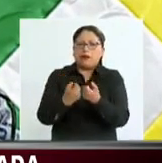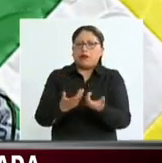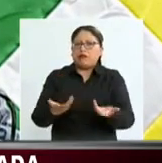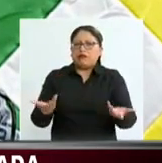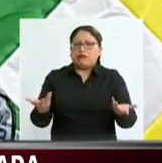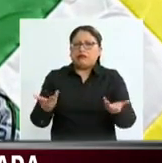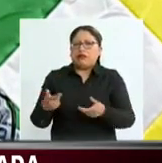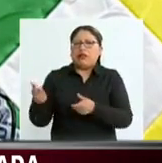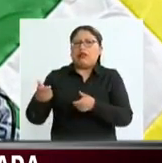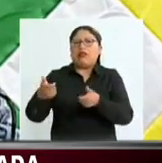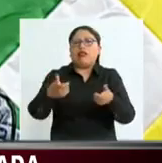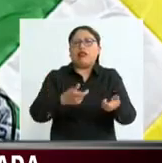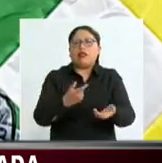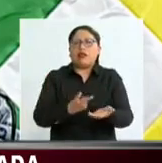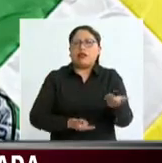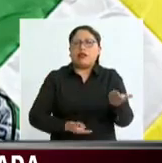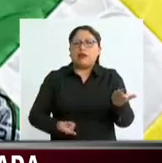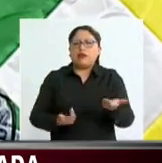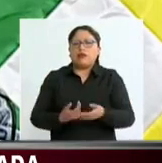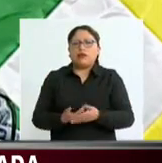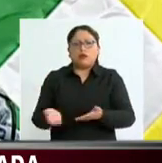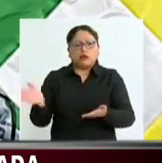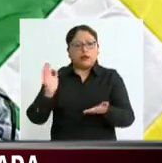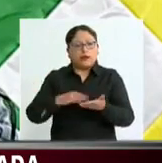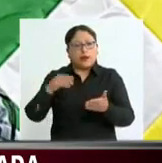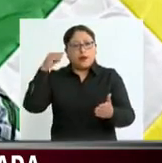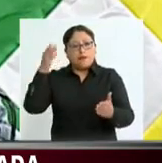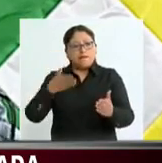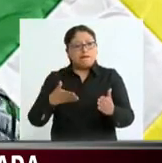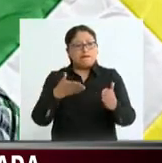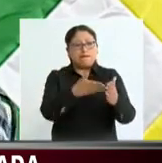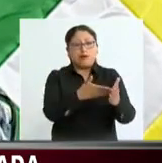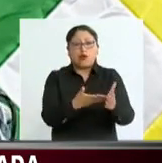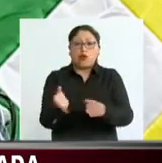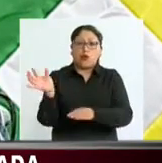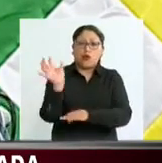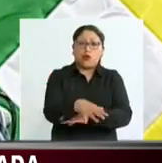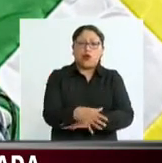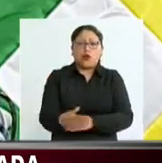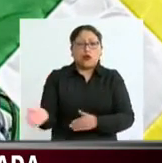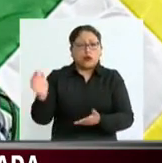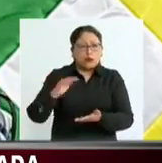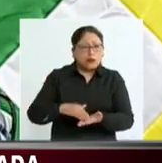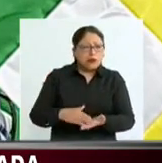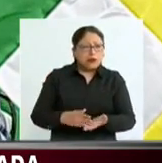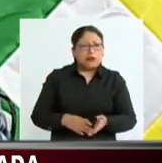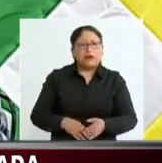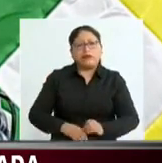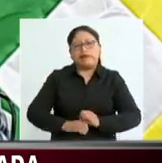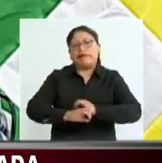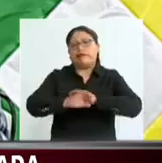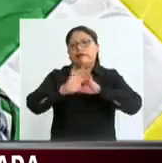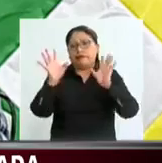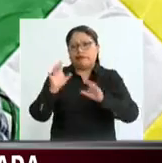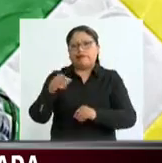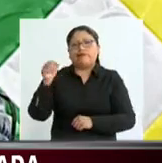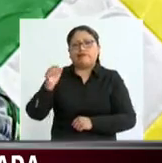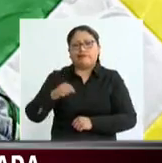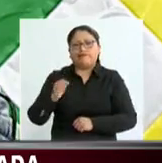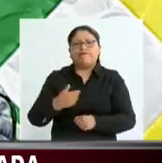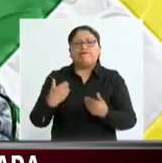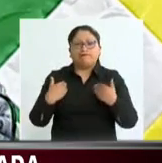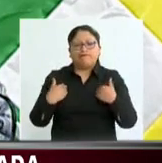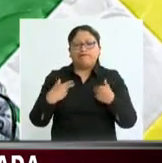sembrando mentiras entre bolivianas y bolivianos para llevar adelante? Está más claro con